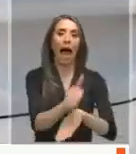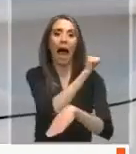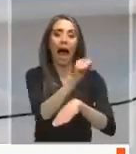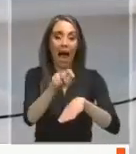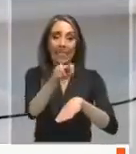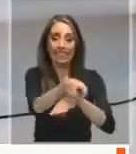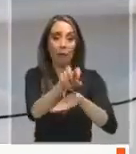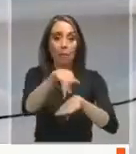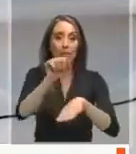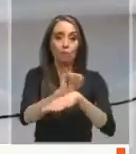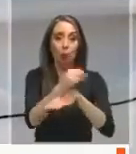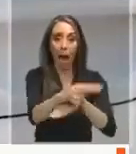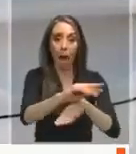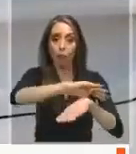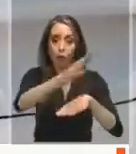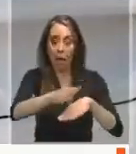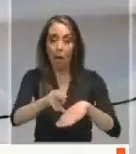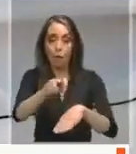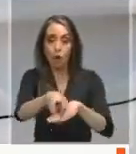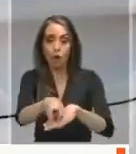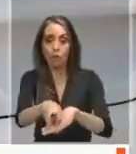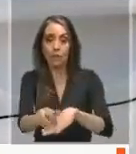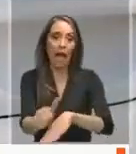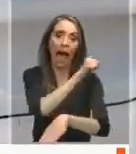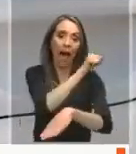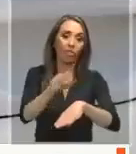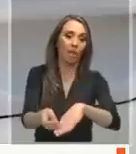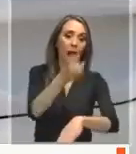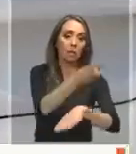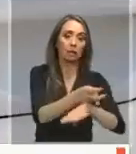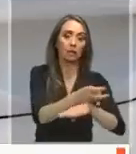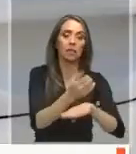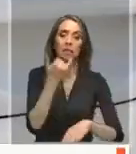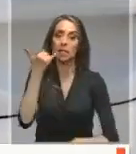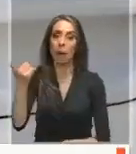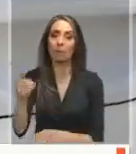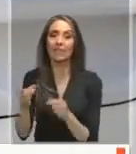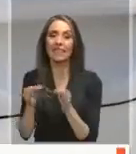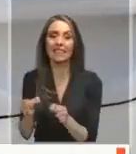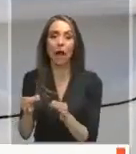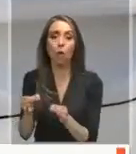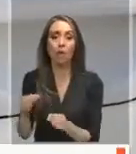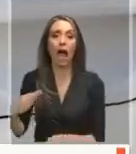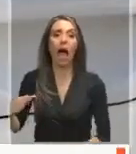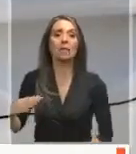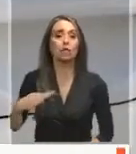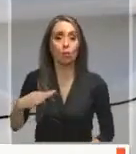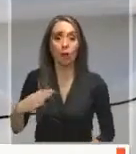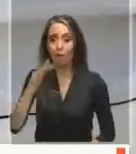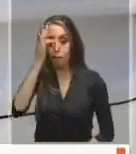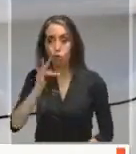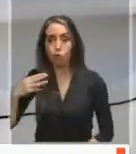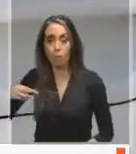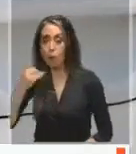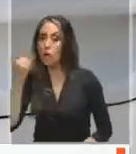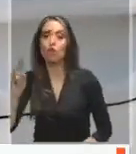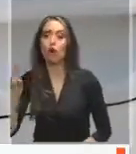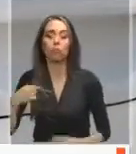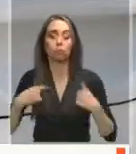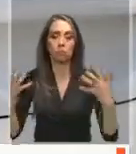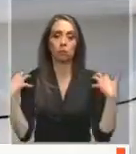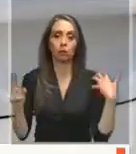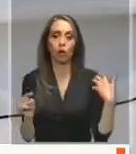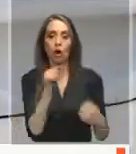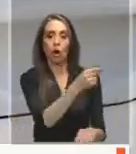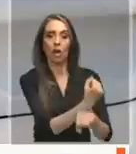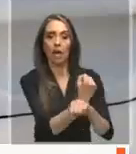fueron. Llamé a Seguridad Ciudadana y me dijeron que eso era asunto de carabineros. Y después llegó carabineros y no,